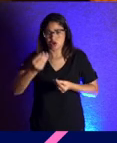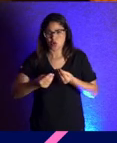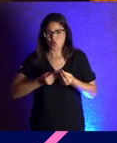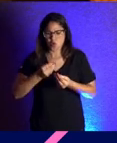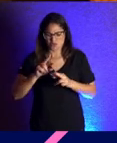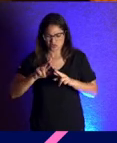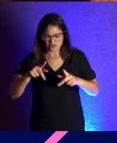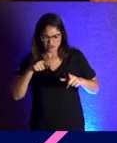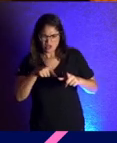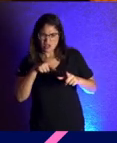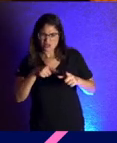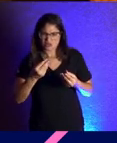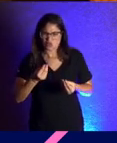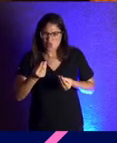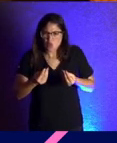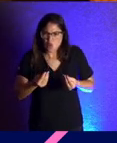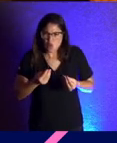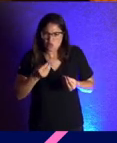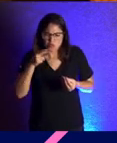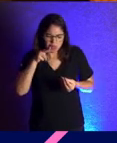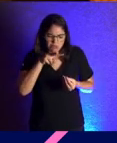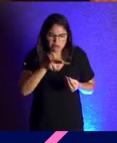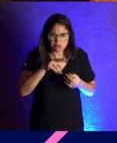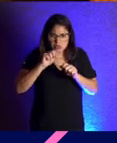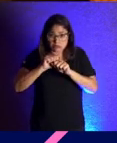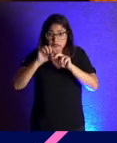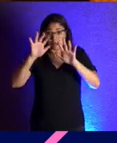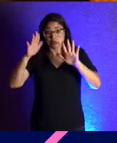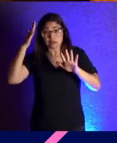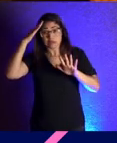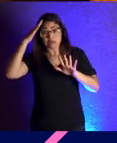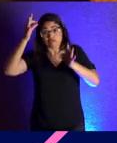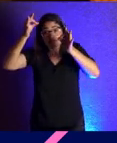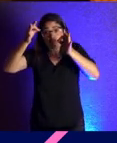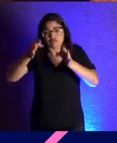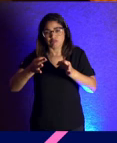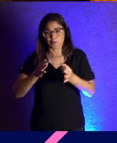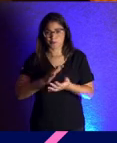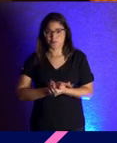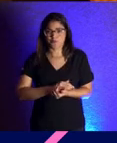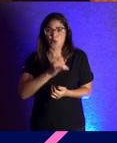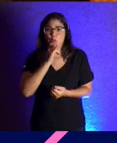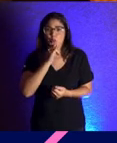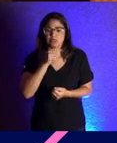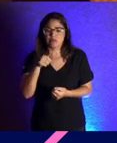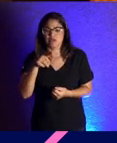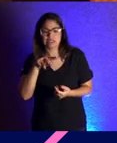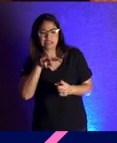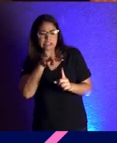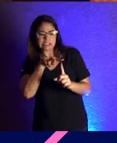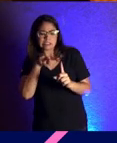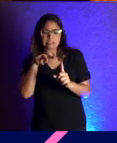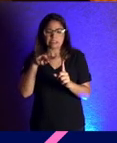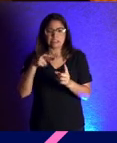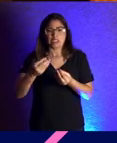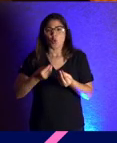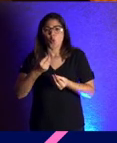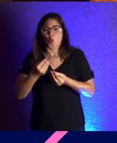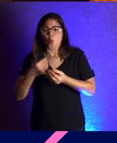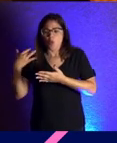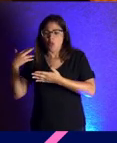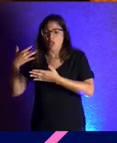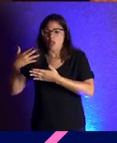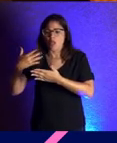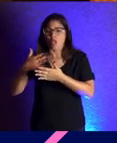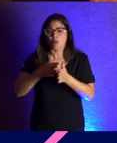todo, por ejemplo, como en Time Field, de lo que se ve como cómo en el tiempo ahí empieza a ver como un pico